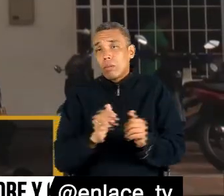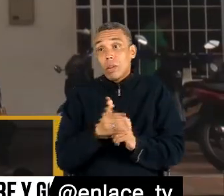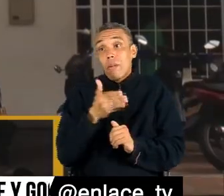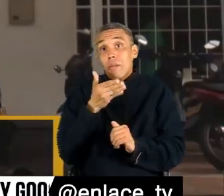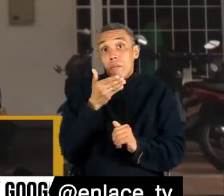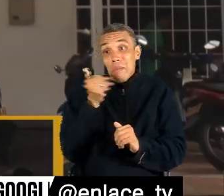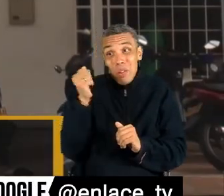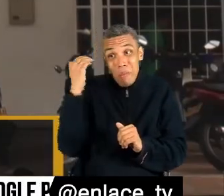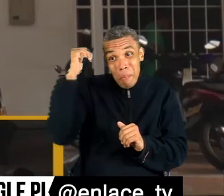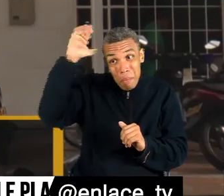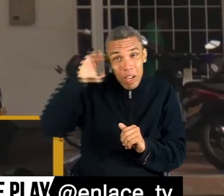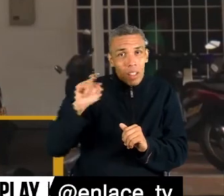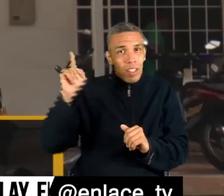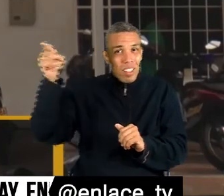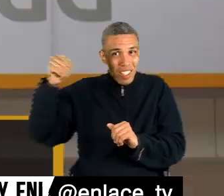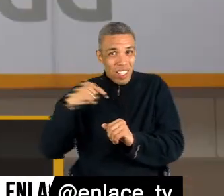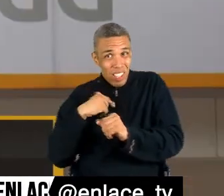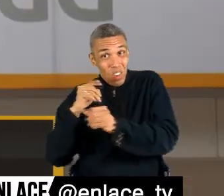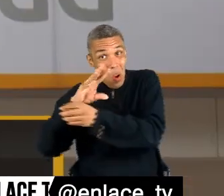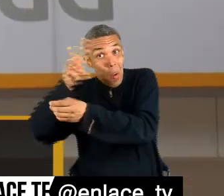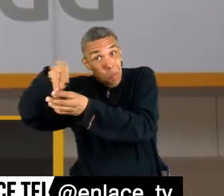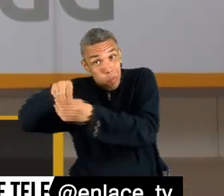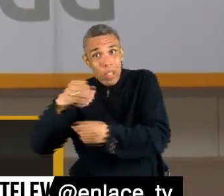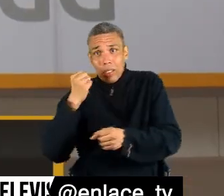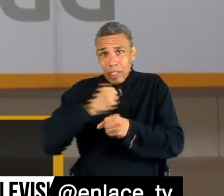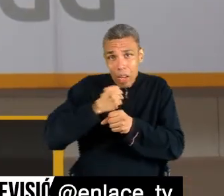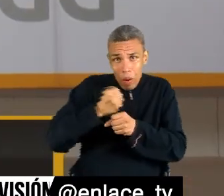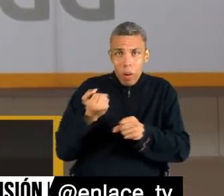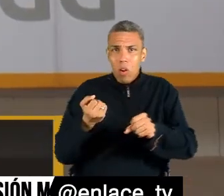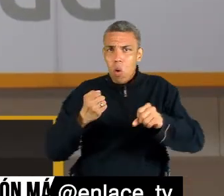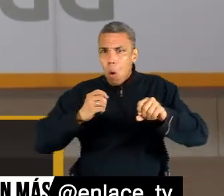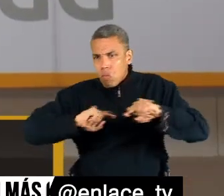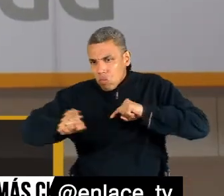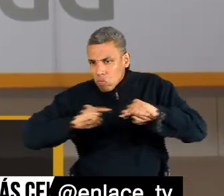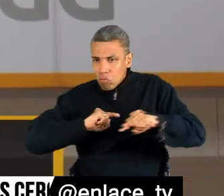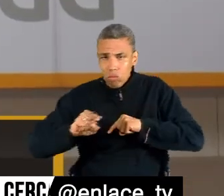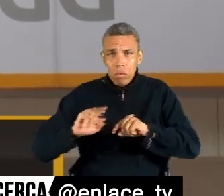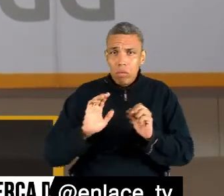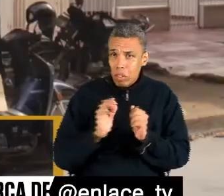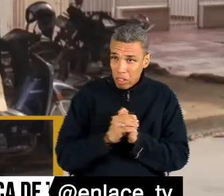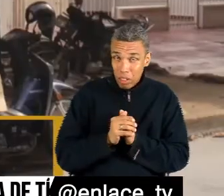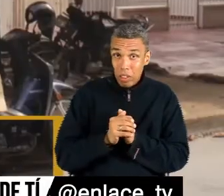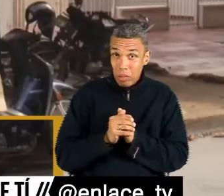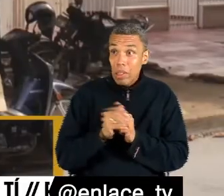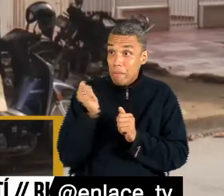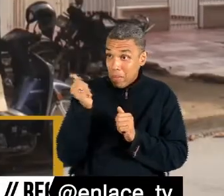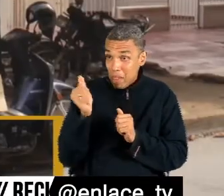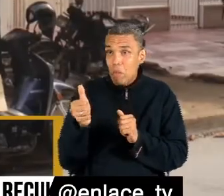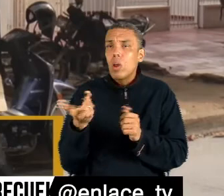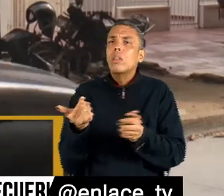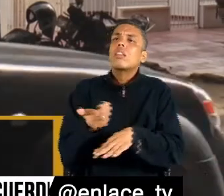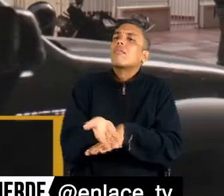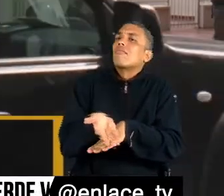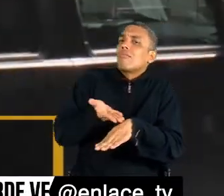la administrativa, entonces también hay problemas de en cuanto a las drogas. Uno va a la farmacia y